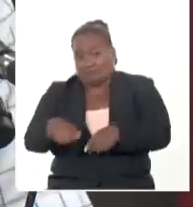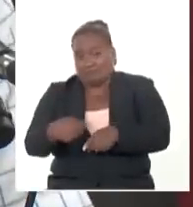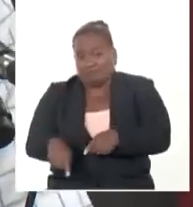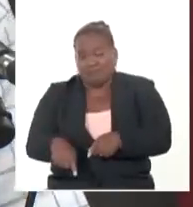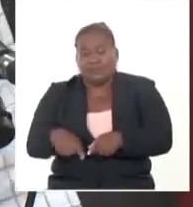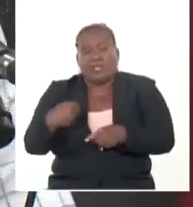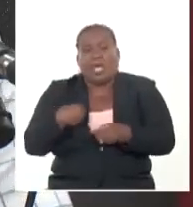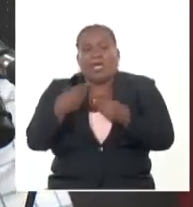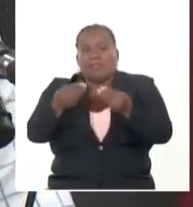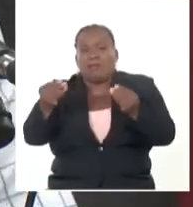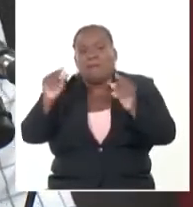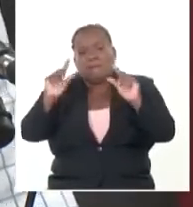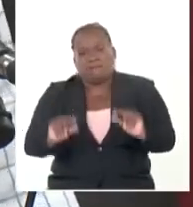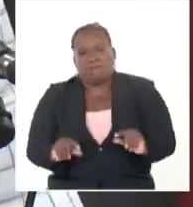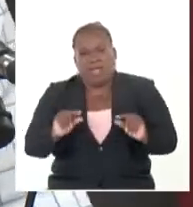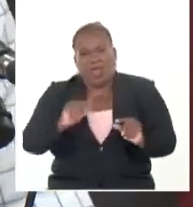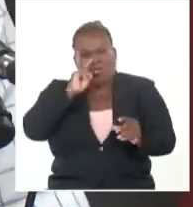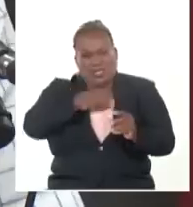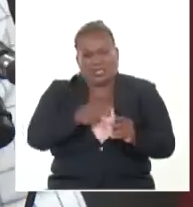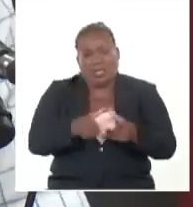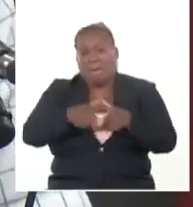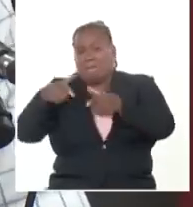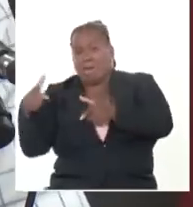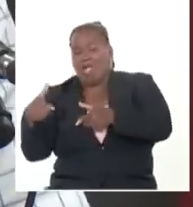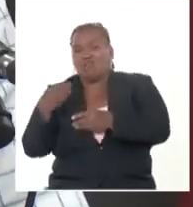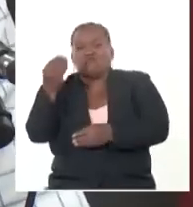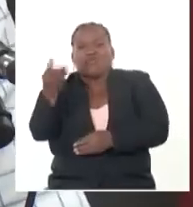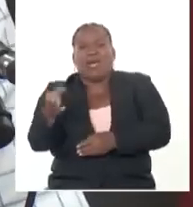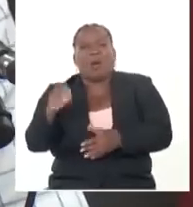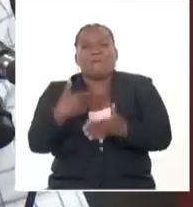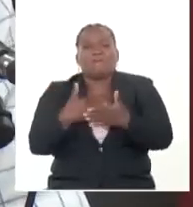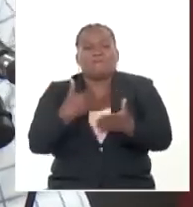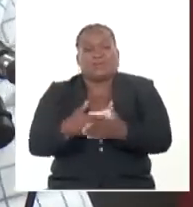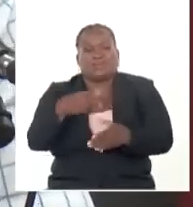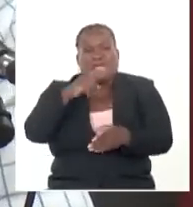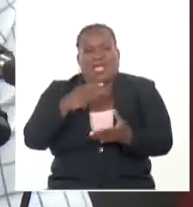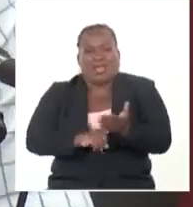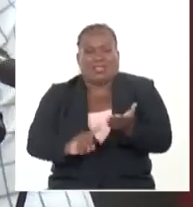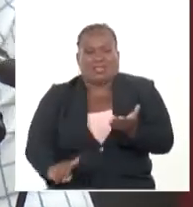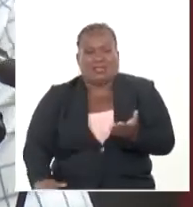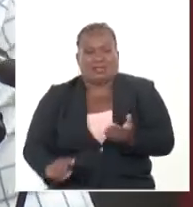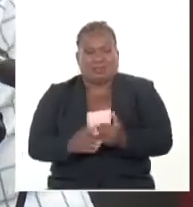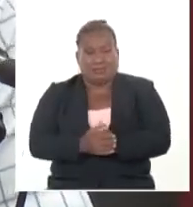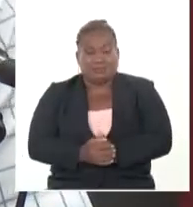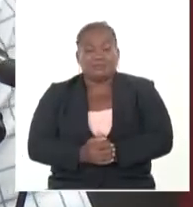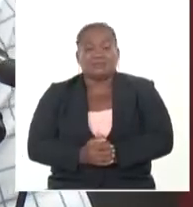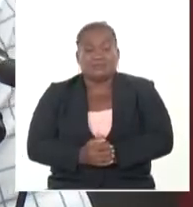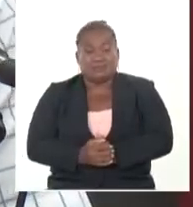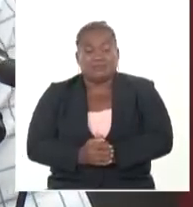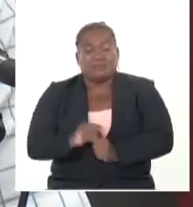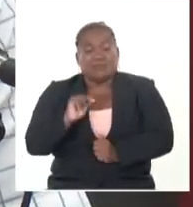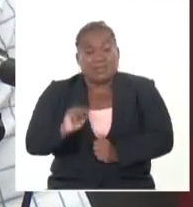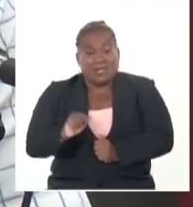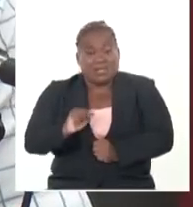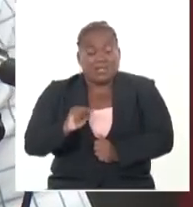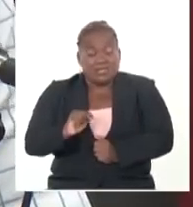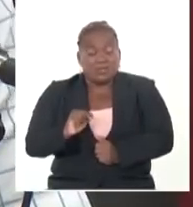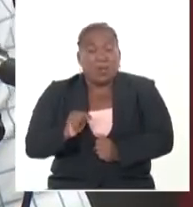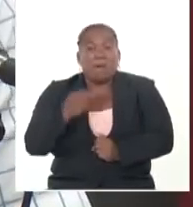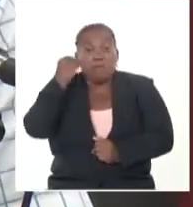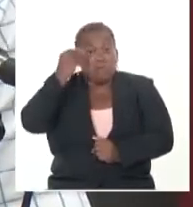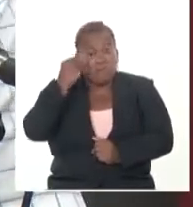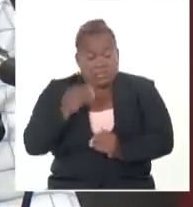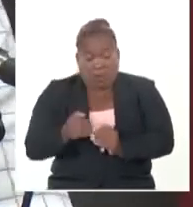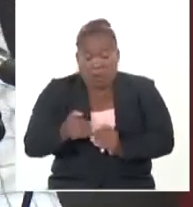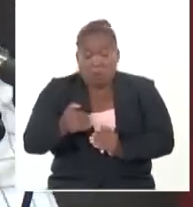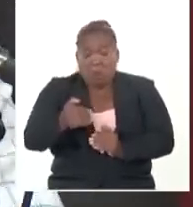de menos combustible diésel que otro momento. Esta es una situación que tenemos en la mano, con más posibilidades de resolver en los próximos días, porque ya